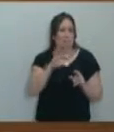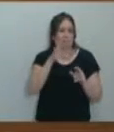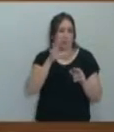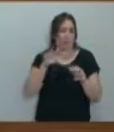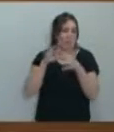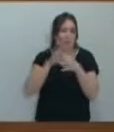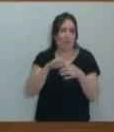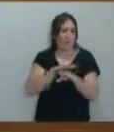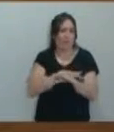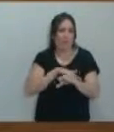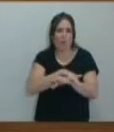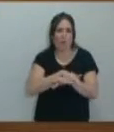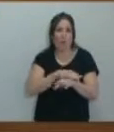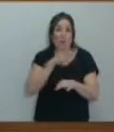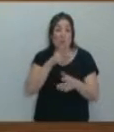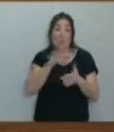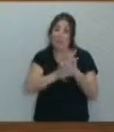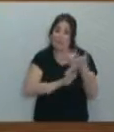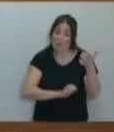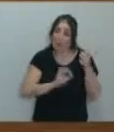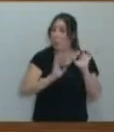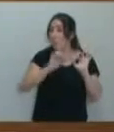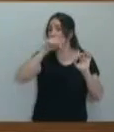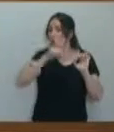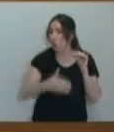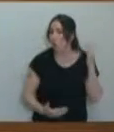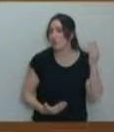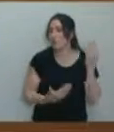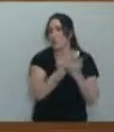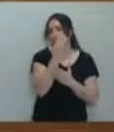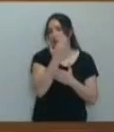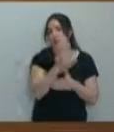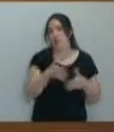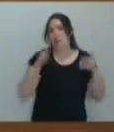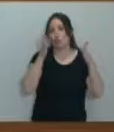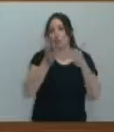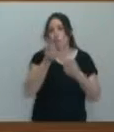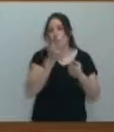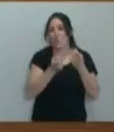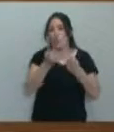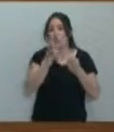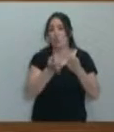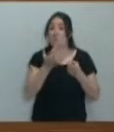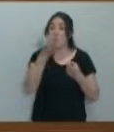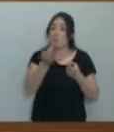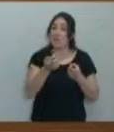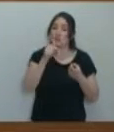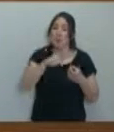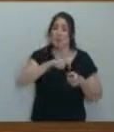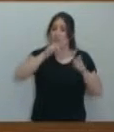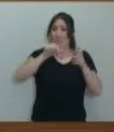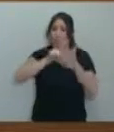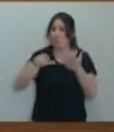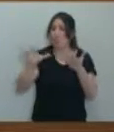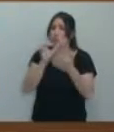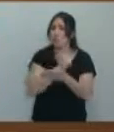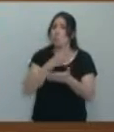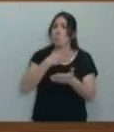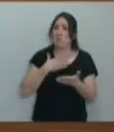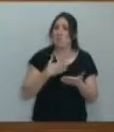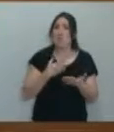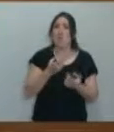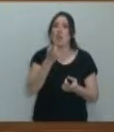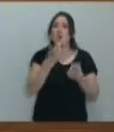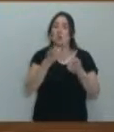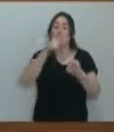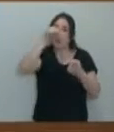Es una suerte que haya salido ese informe esta mañana del Consejo Consultivo y que esté a disposición de todos los ciudadanos a partir de esta mañana,